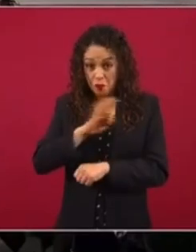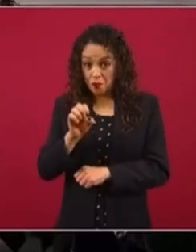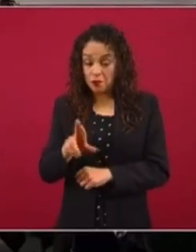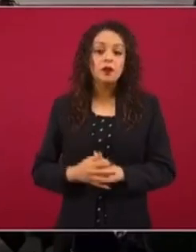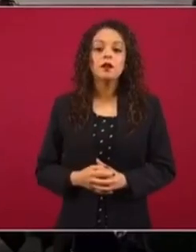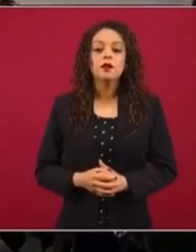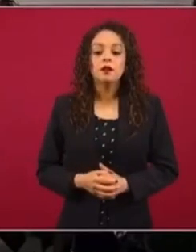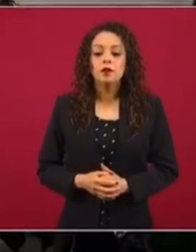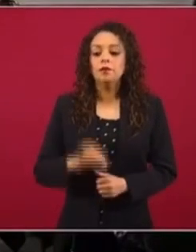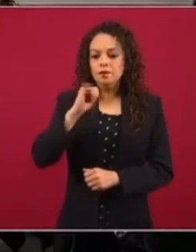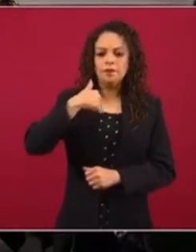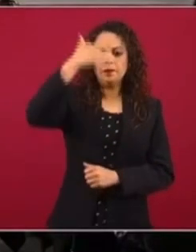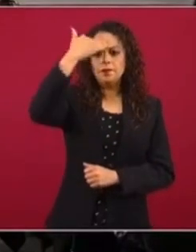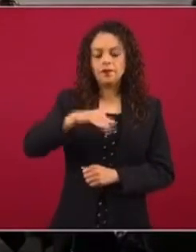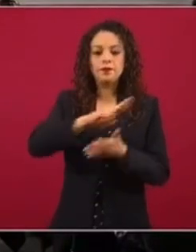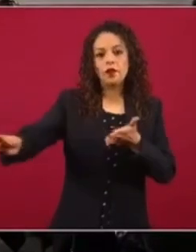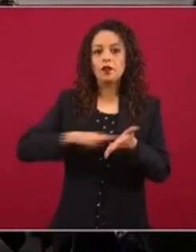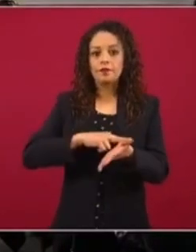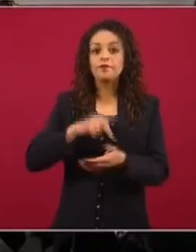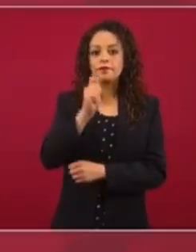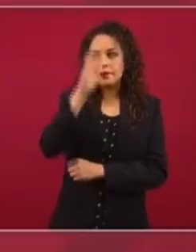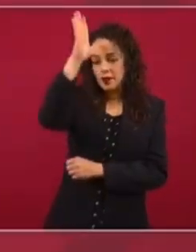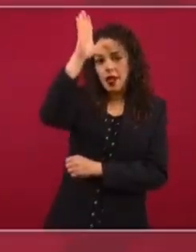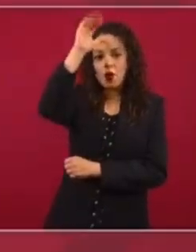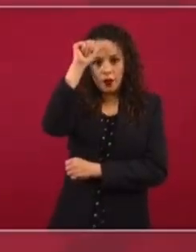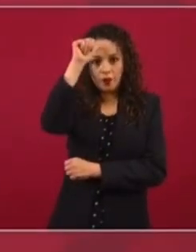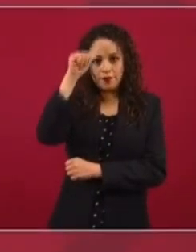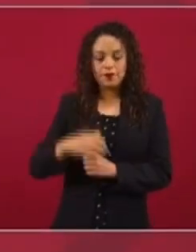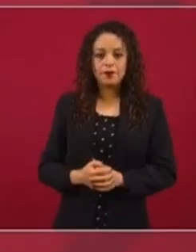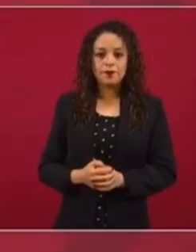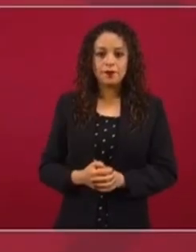Bueno, sí, me enteré de que se firmó un acuerdo para